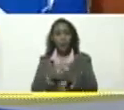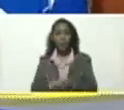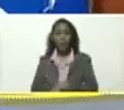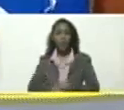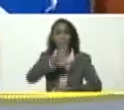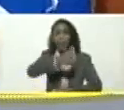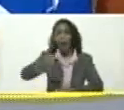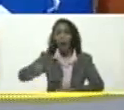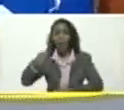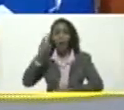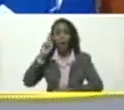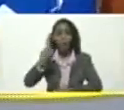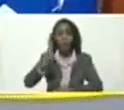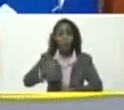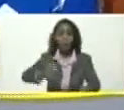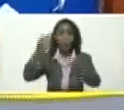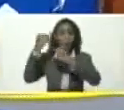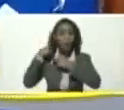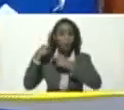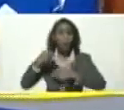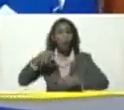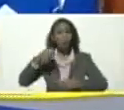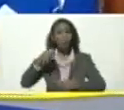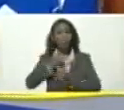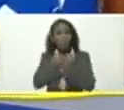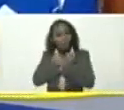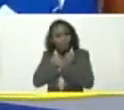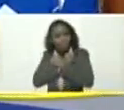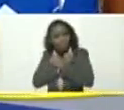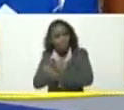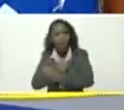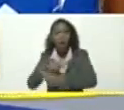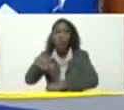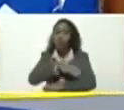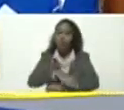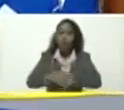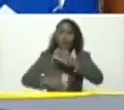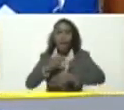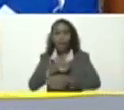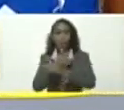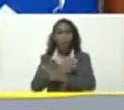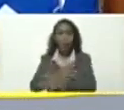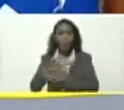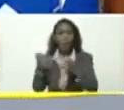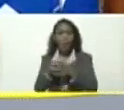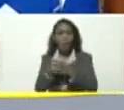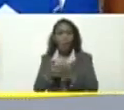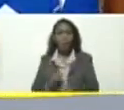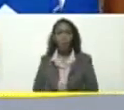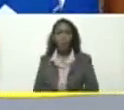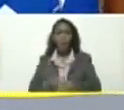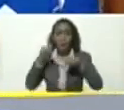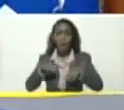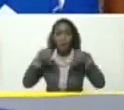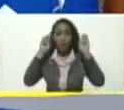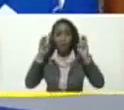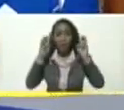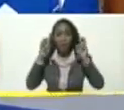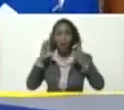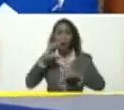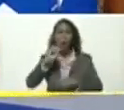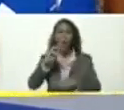cada quien juega, bueno, con pasión, donde le toca jugar para el equipo. En este caso, Omar